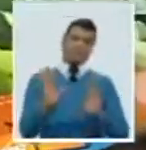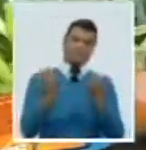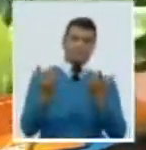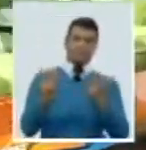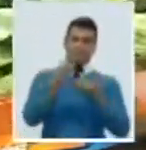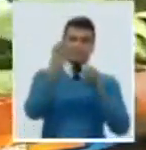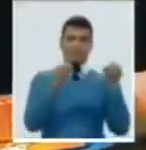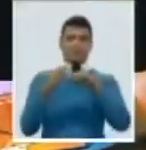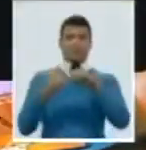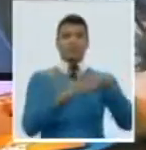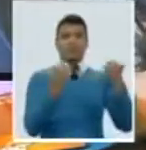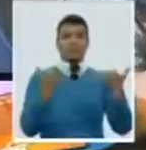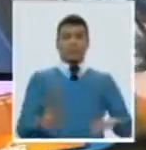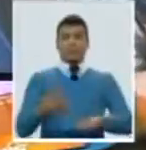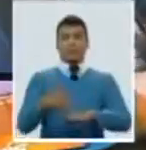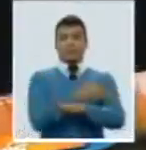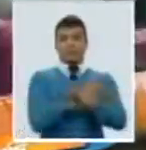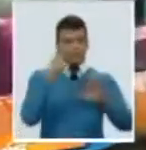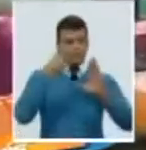cierre.